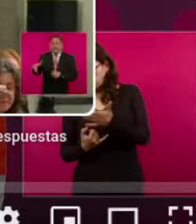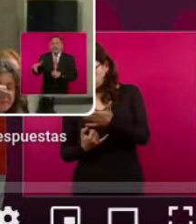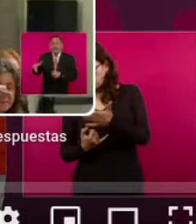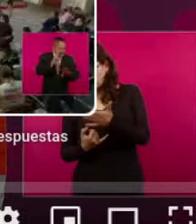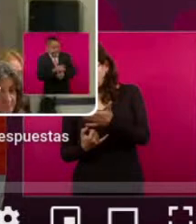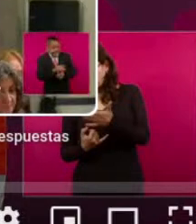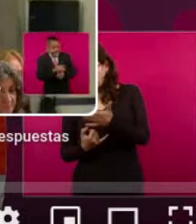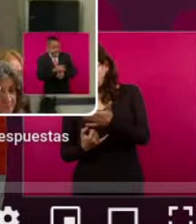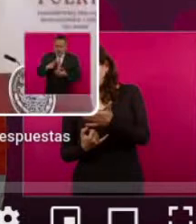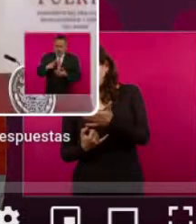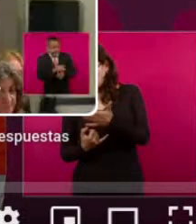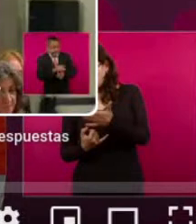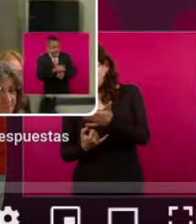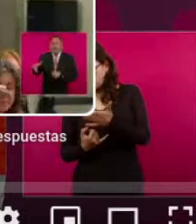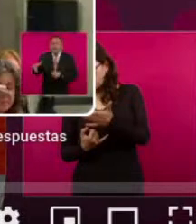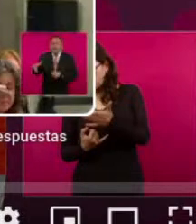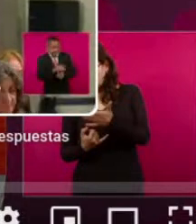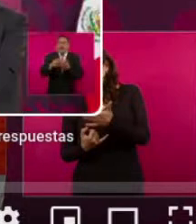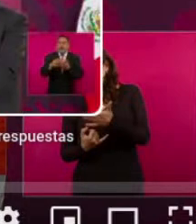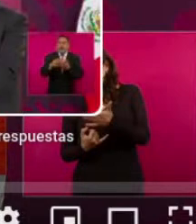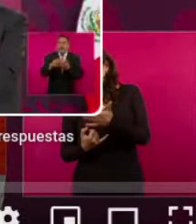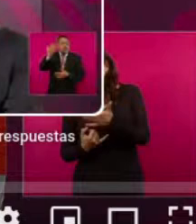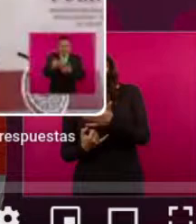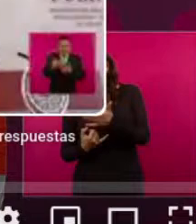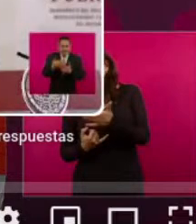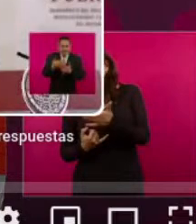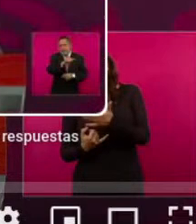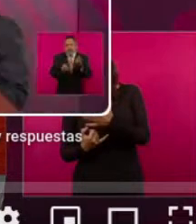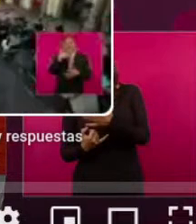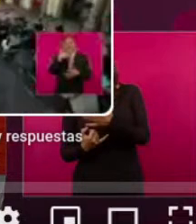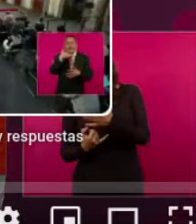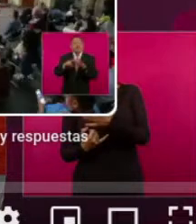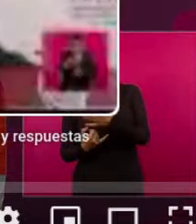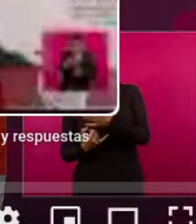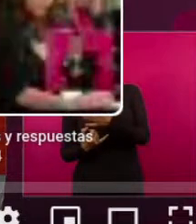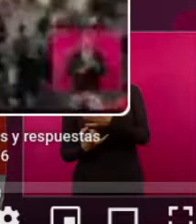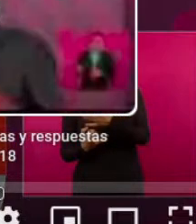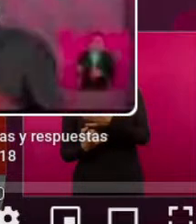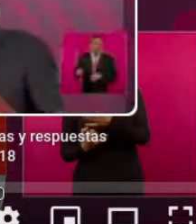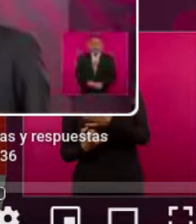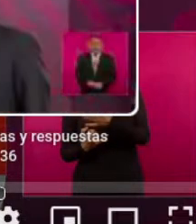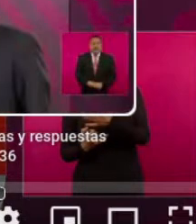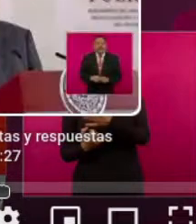impuestos, quiere que todo el mundo nada más se rasque.